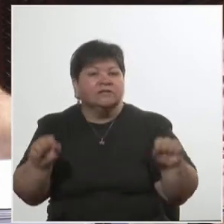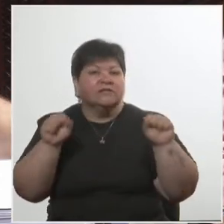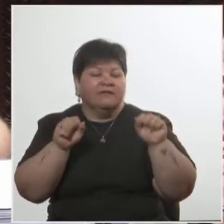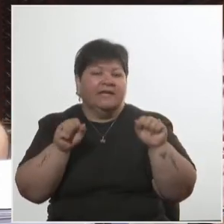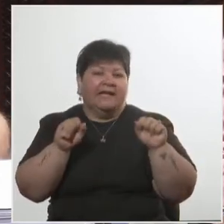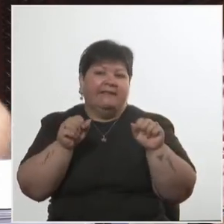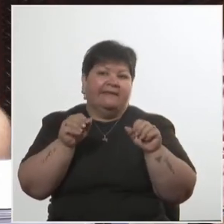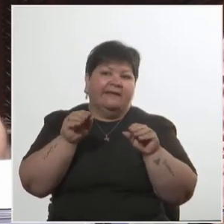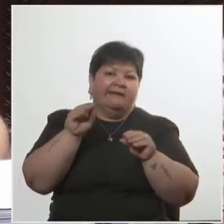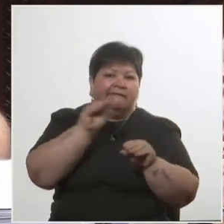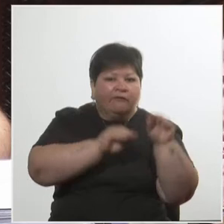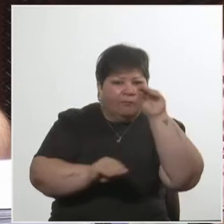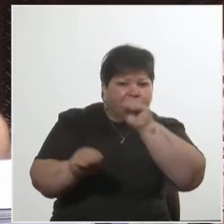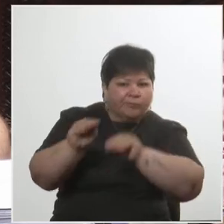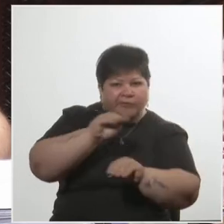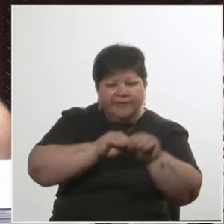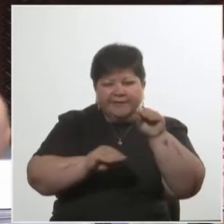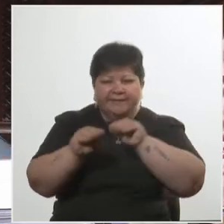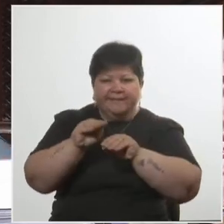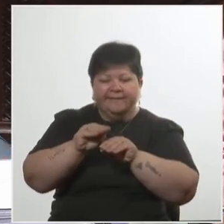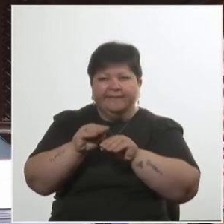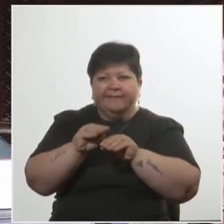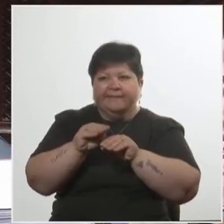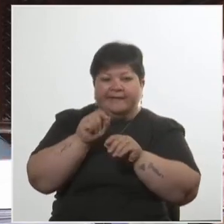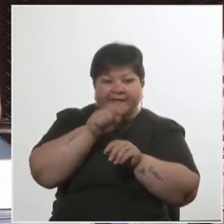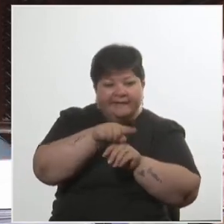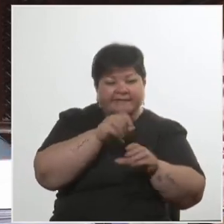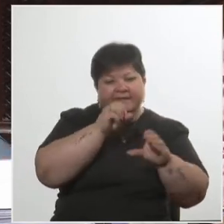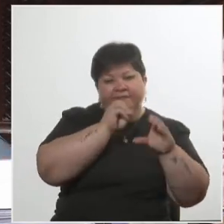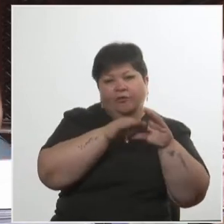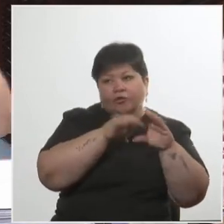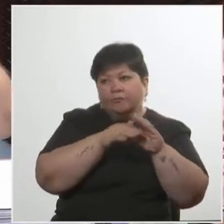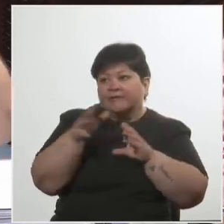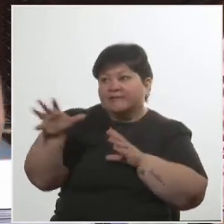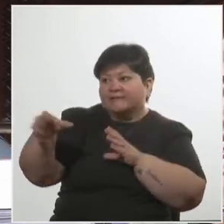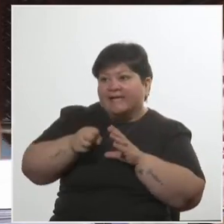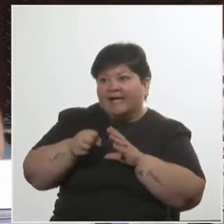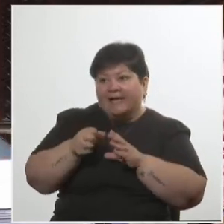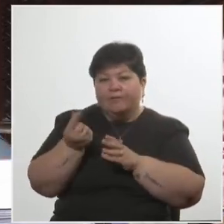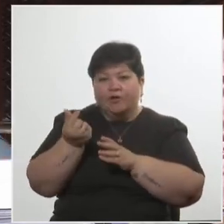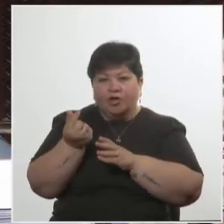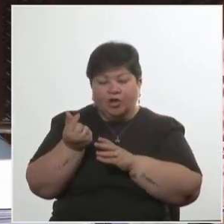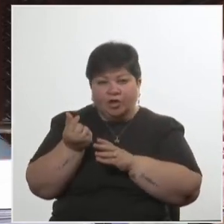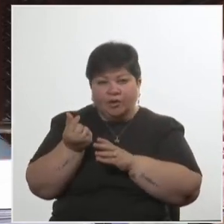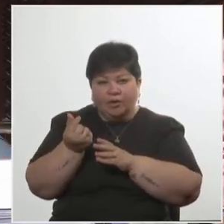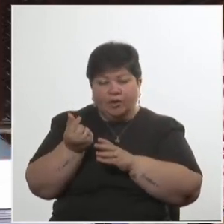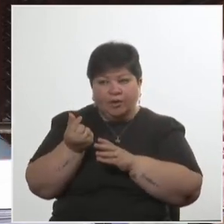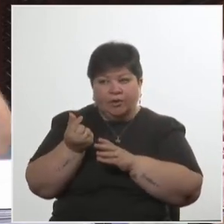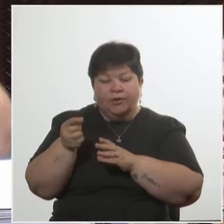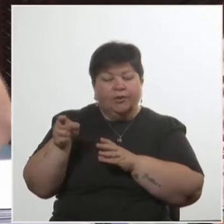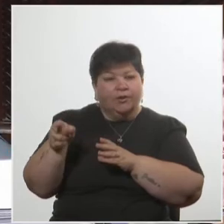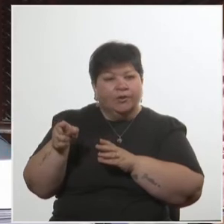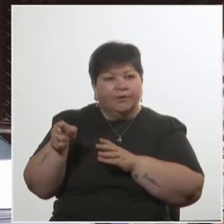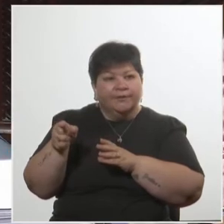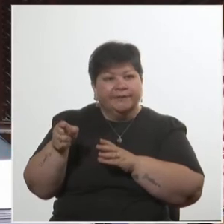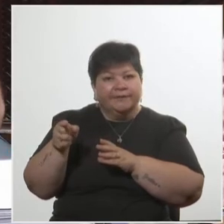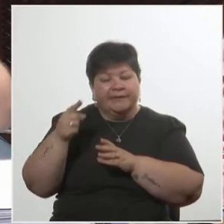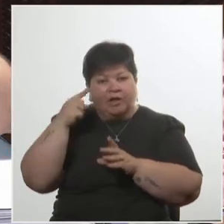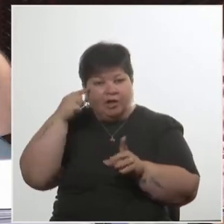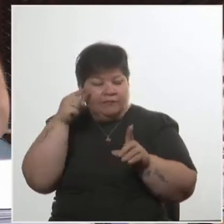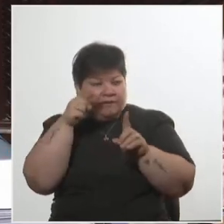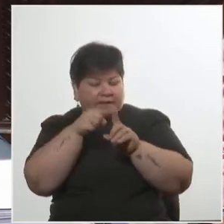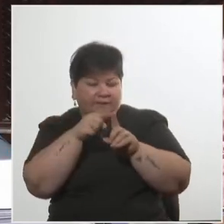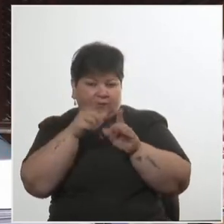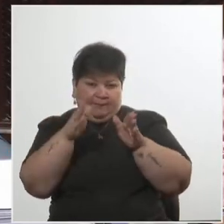recomponer este fondo porque estamos sacando dinero que viene básicamente que estaba destinado a este la